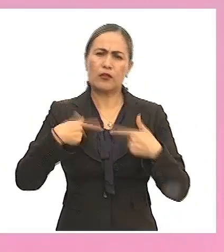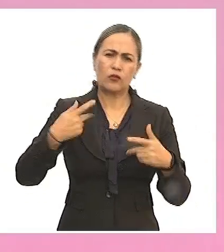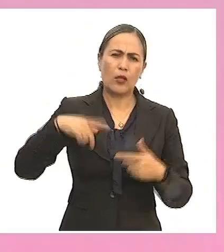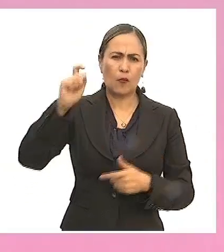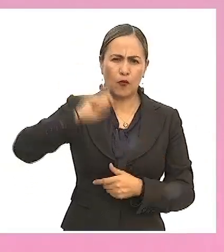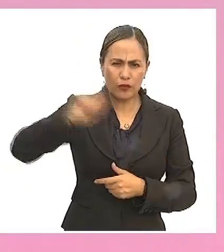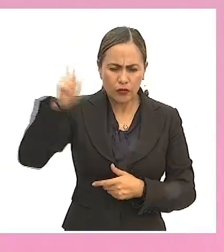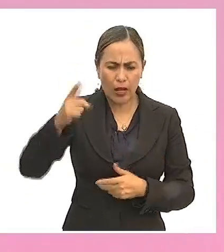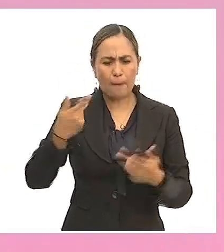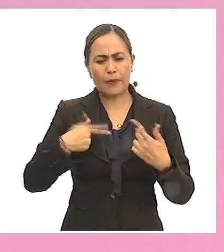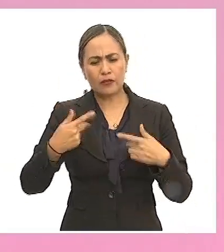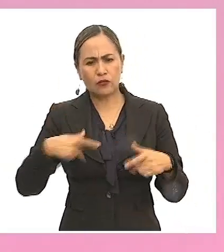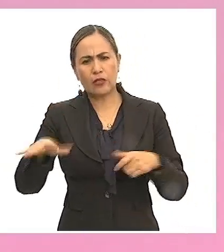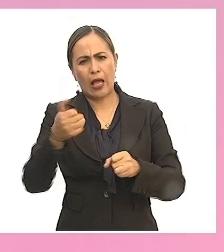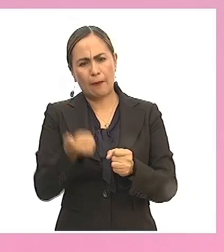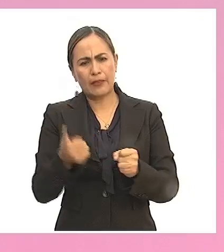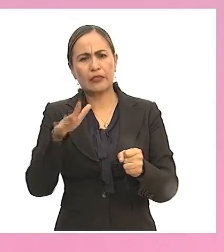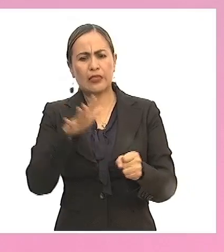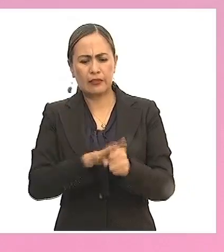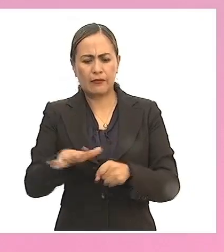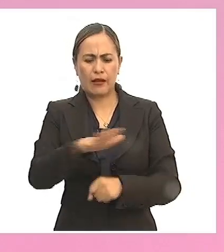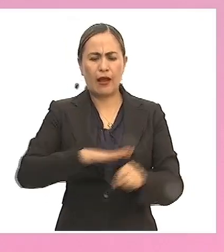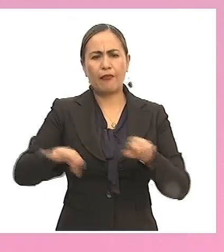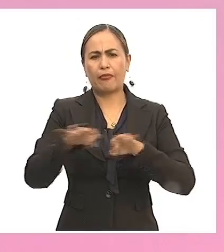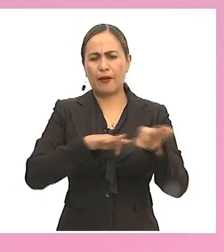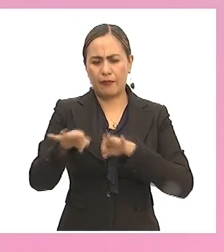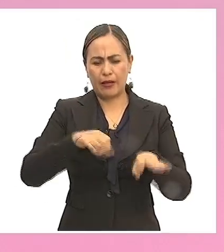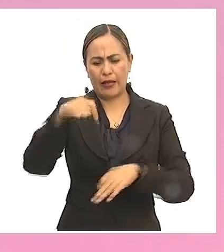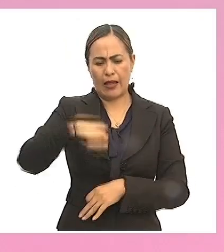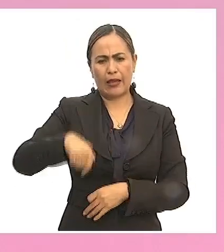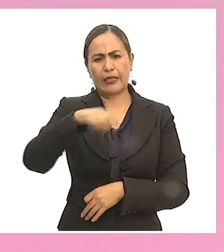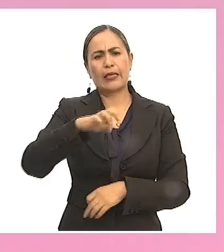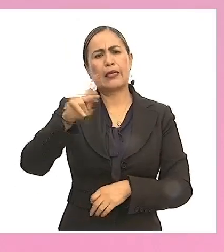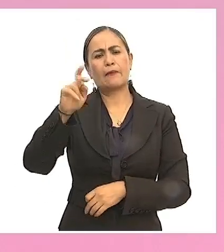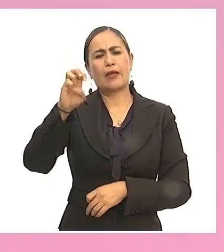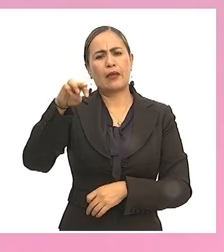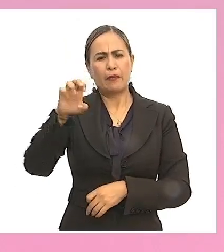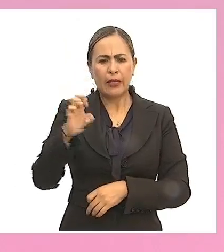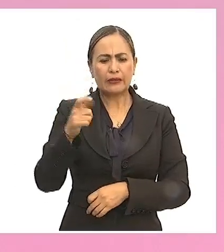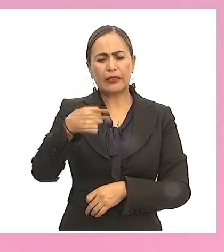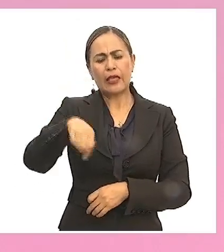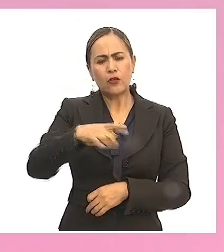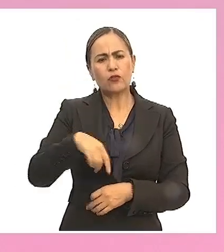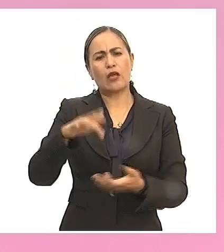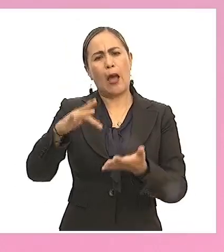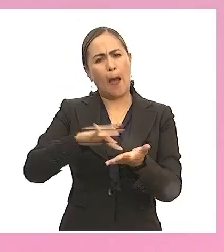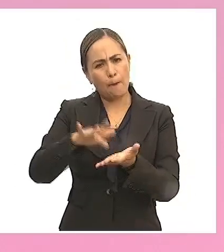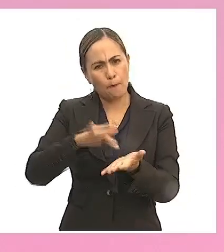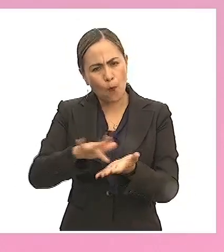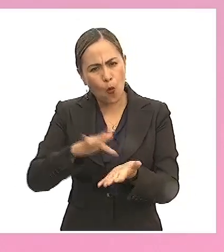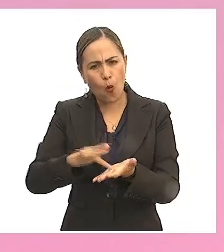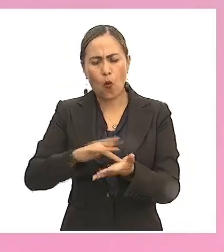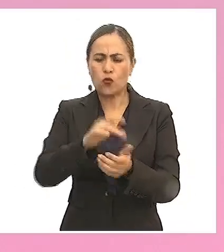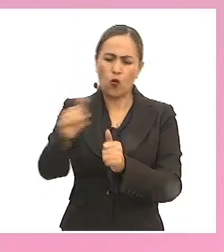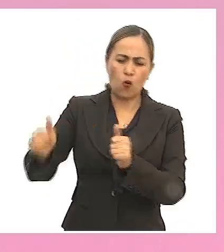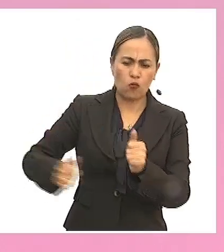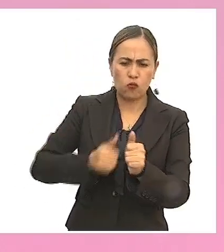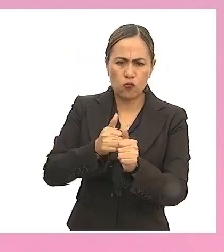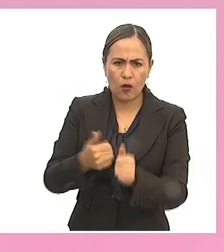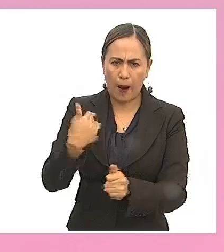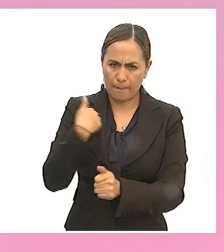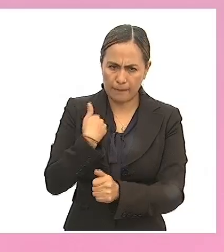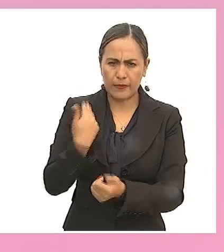personal administrativo de Pemex por su apoyo, por su respaldo,